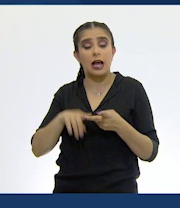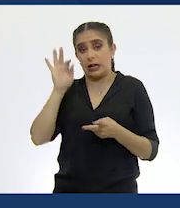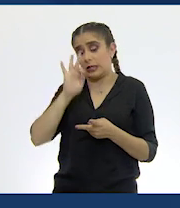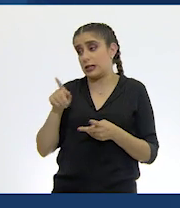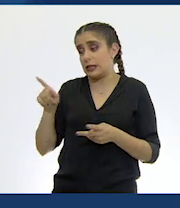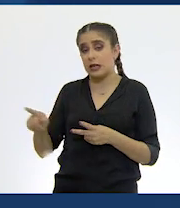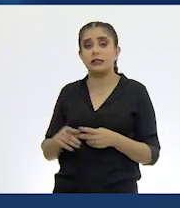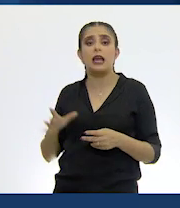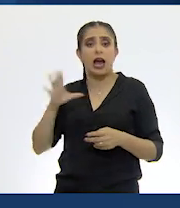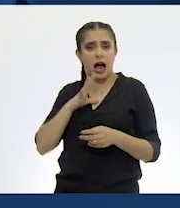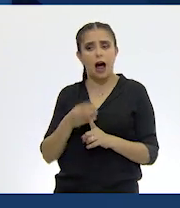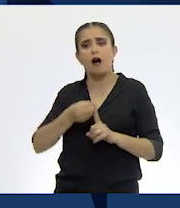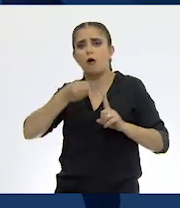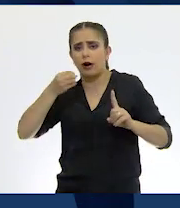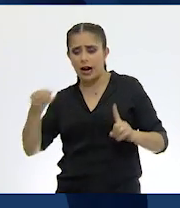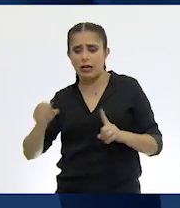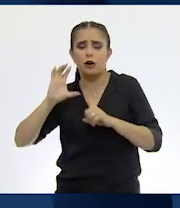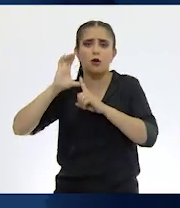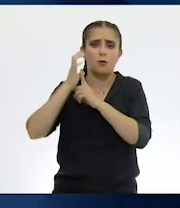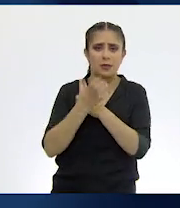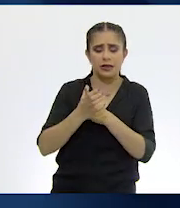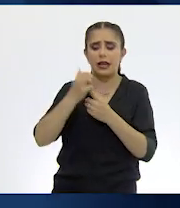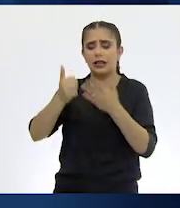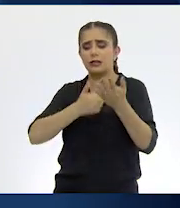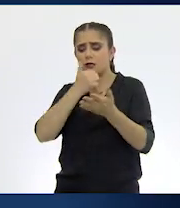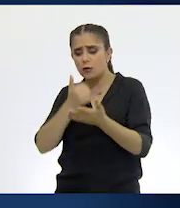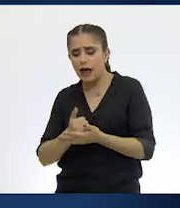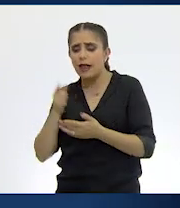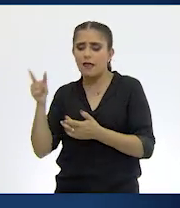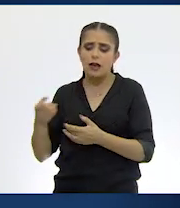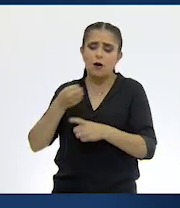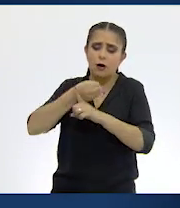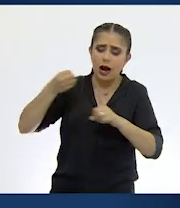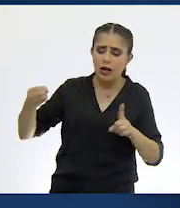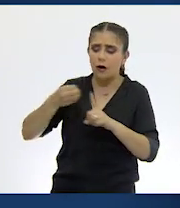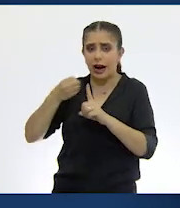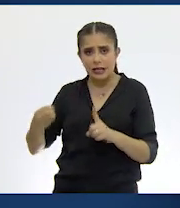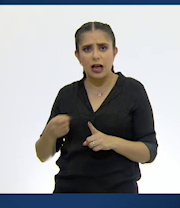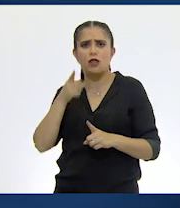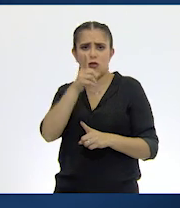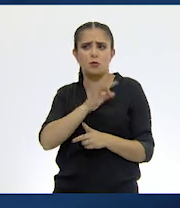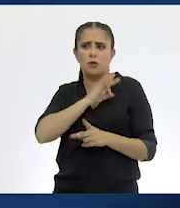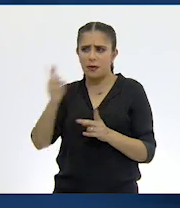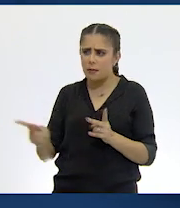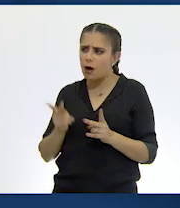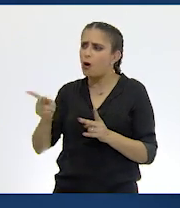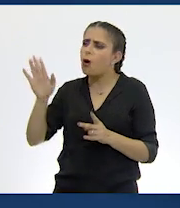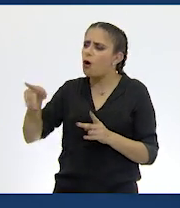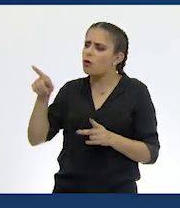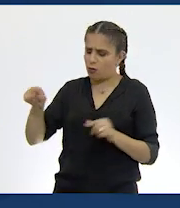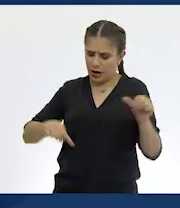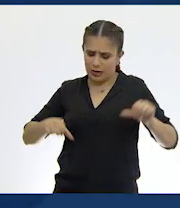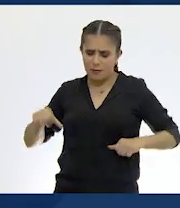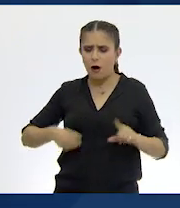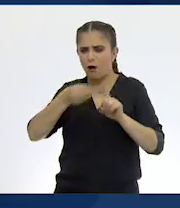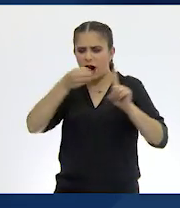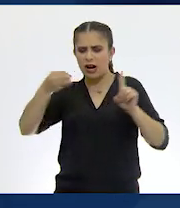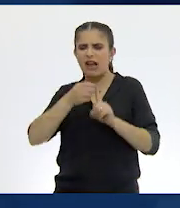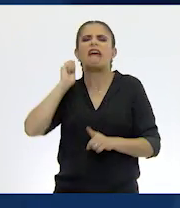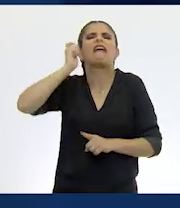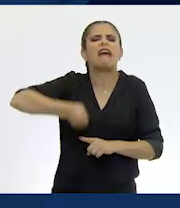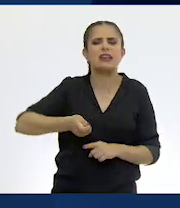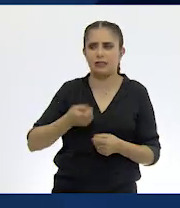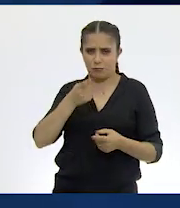en la organización de los comités ciudadanos, ¿cuáles han sido sus actividades más sobresalientes?